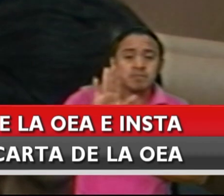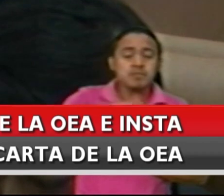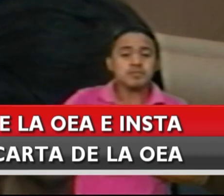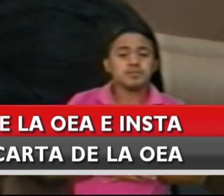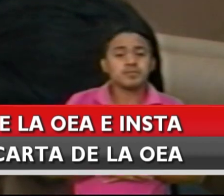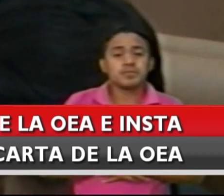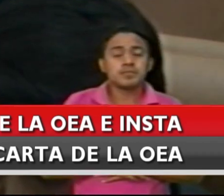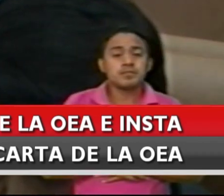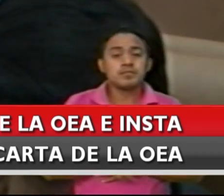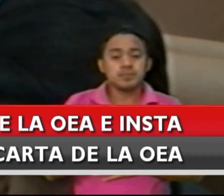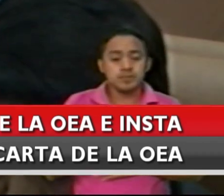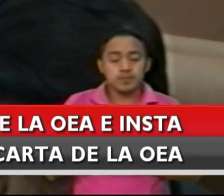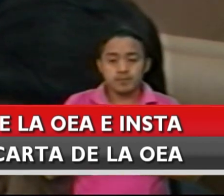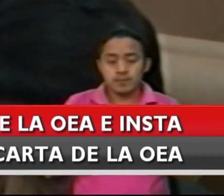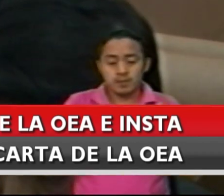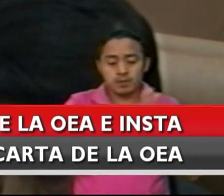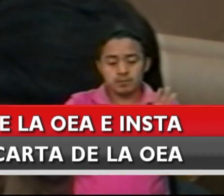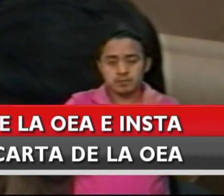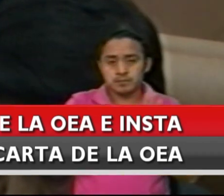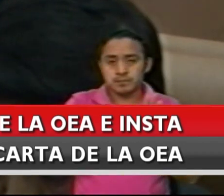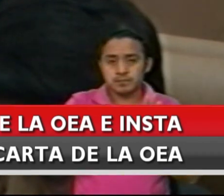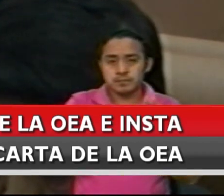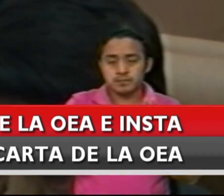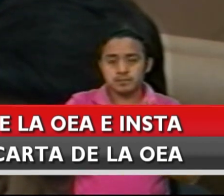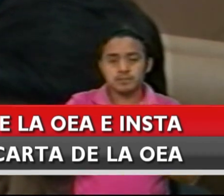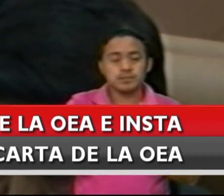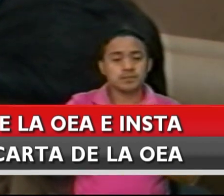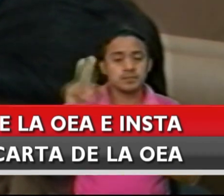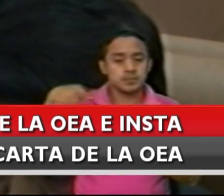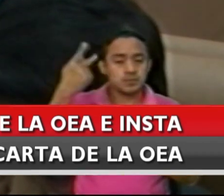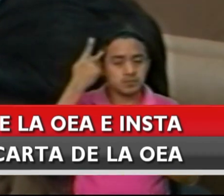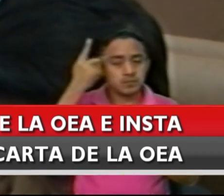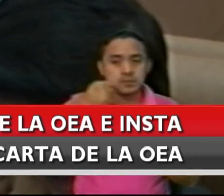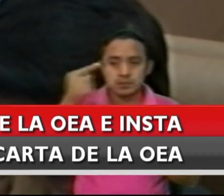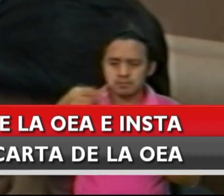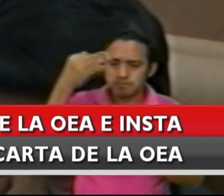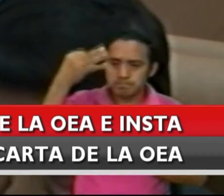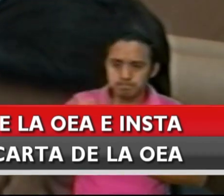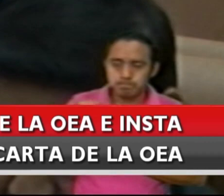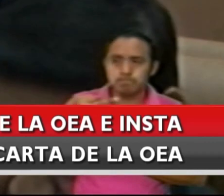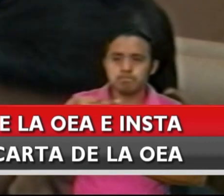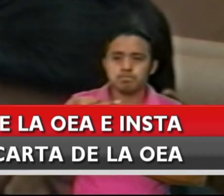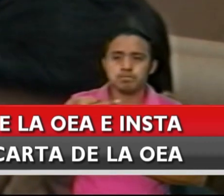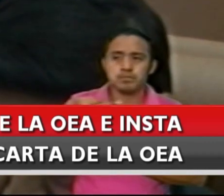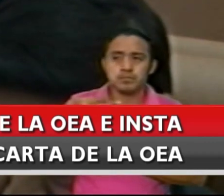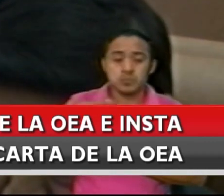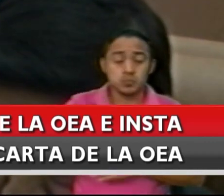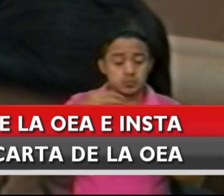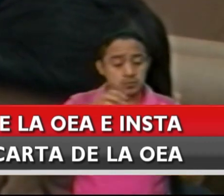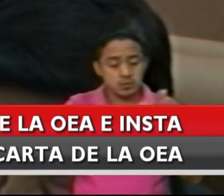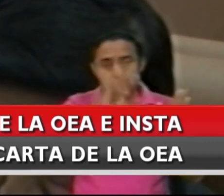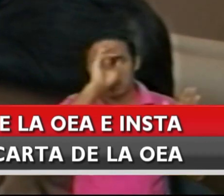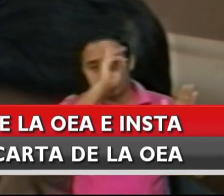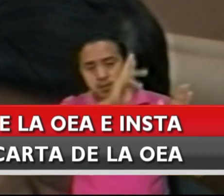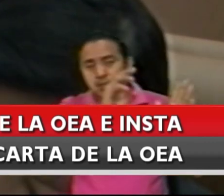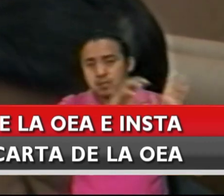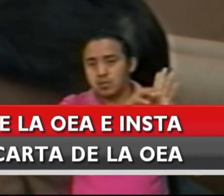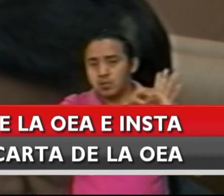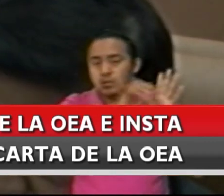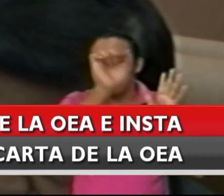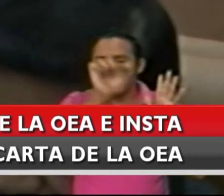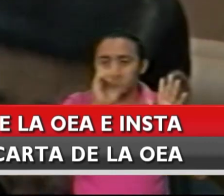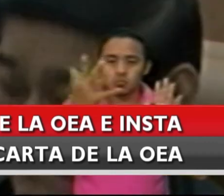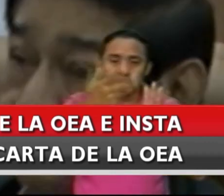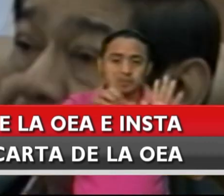indelegables que le confiere nuestra Carta Fundamental, cumpla y haga cumplir la Constitución Política y las